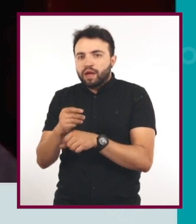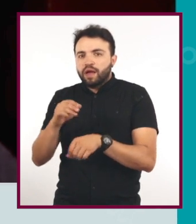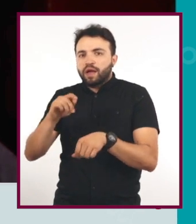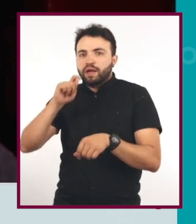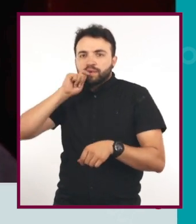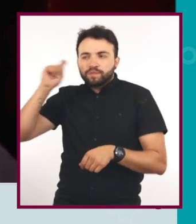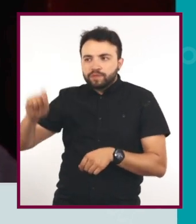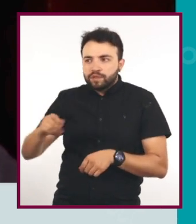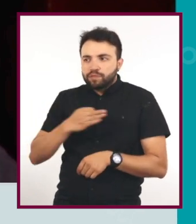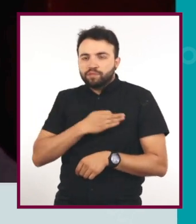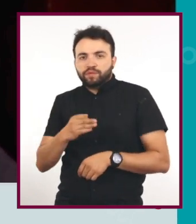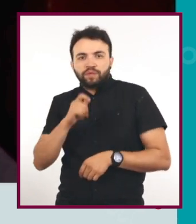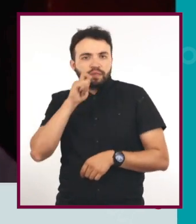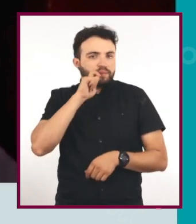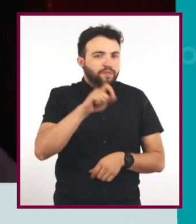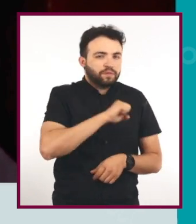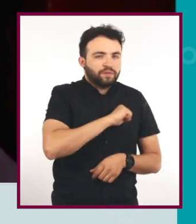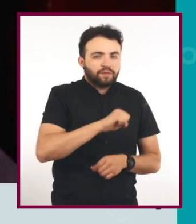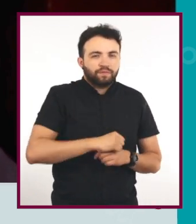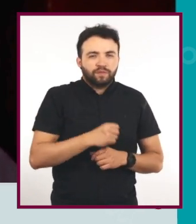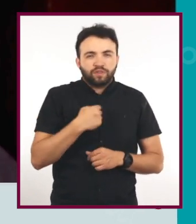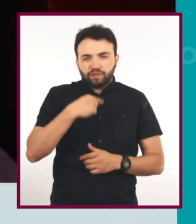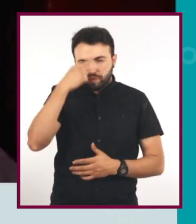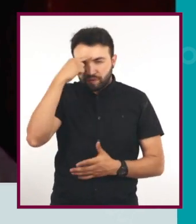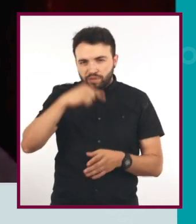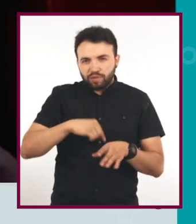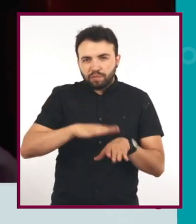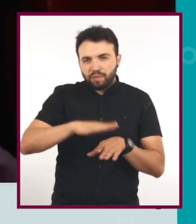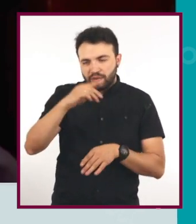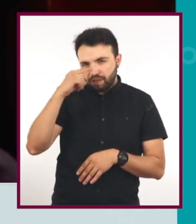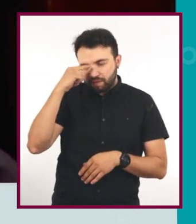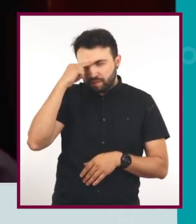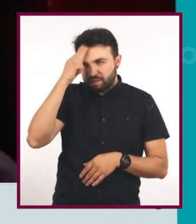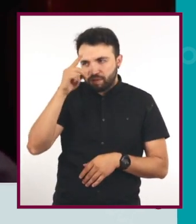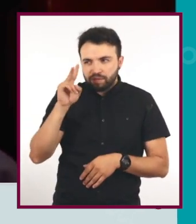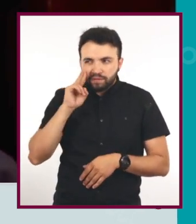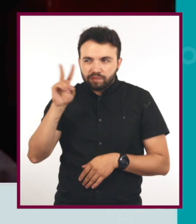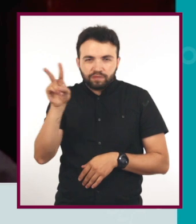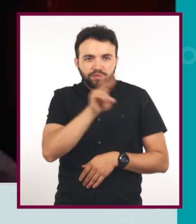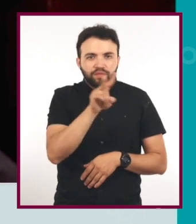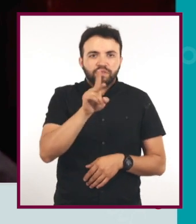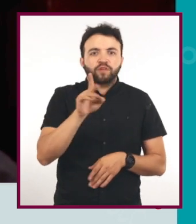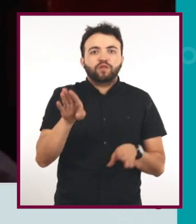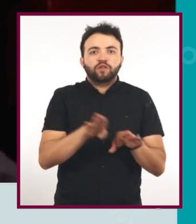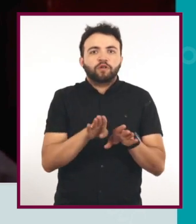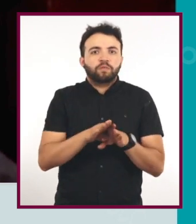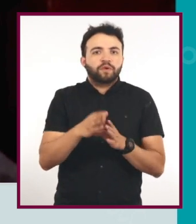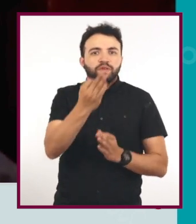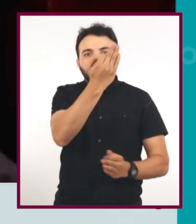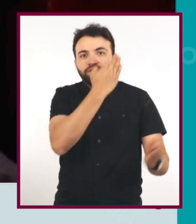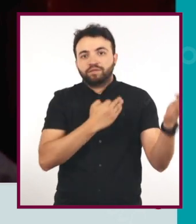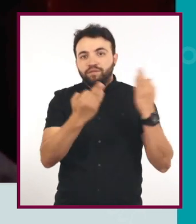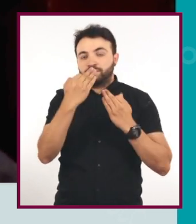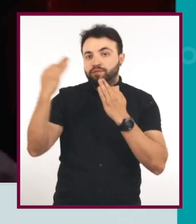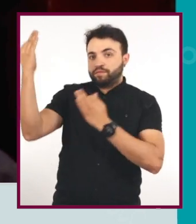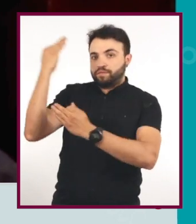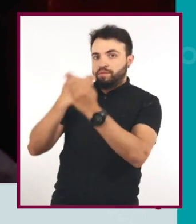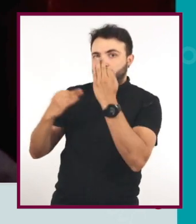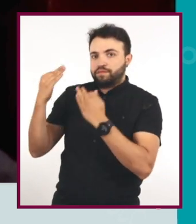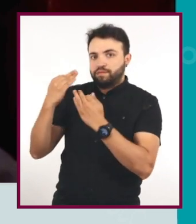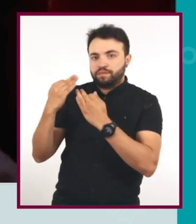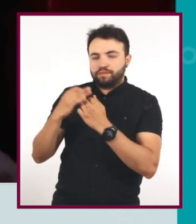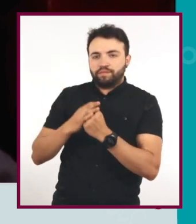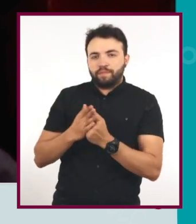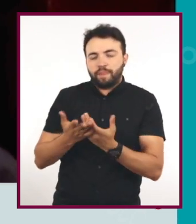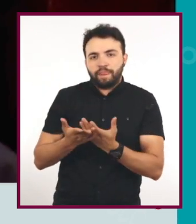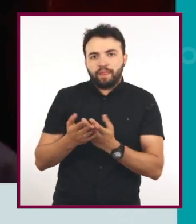Bueno, creo que la forma más fácil de distinguirlos es cómo te traten. Lo más importante para distinguir un buen amigo de un mal amigo sería eso. La forma